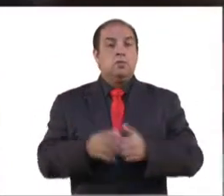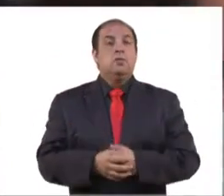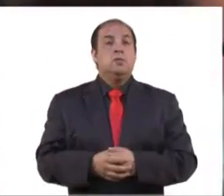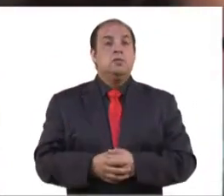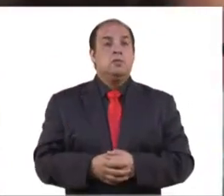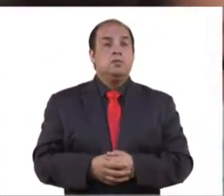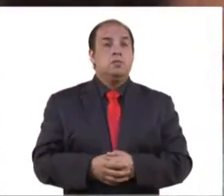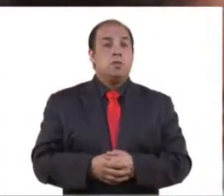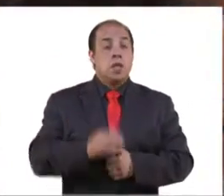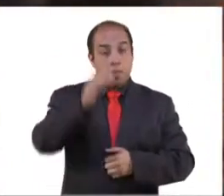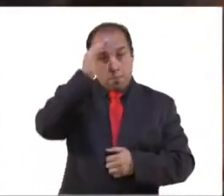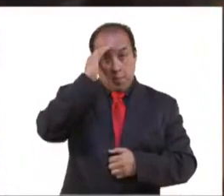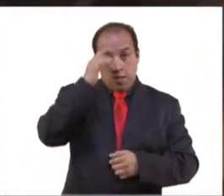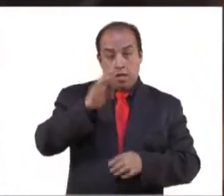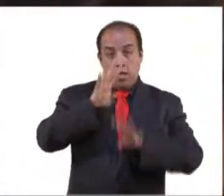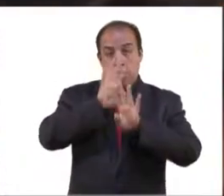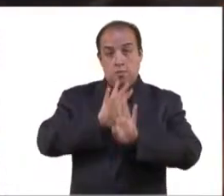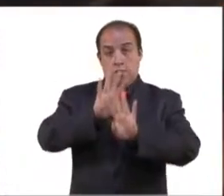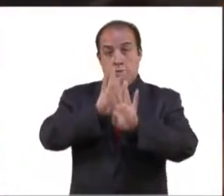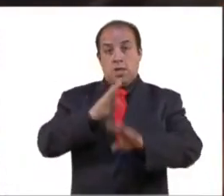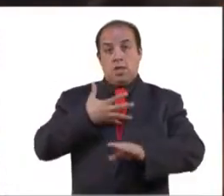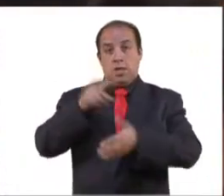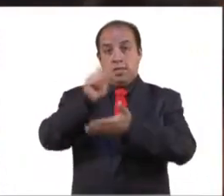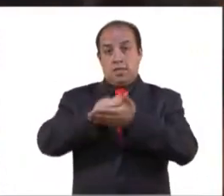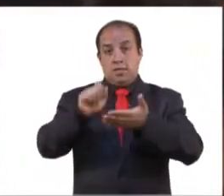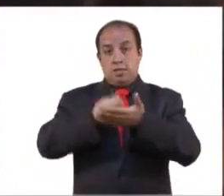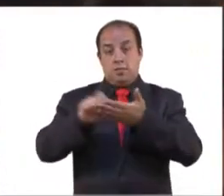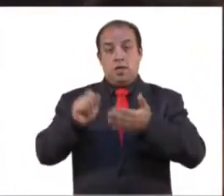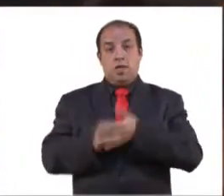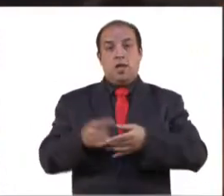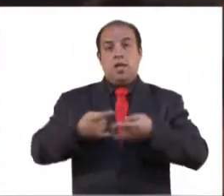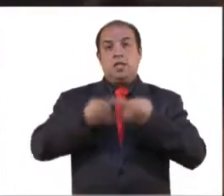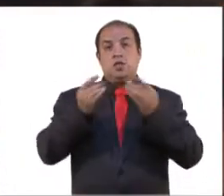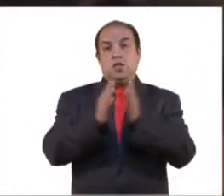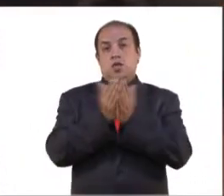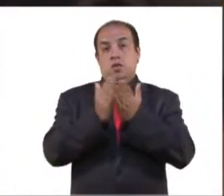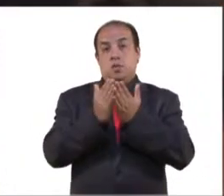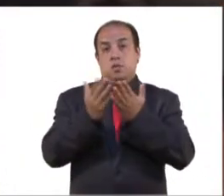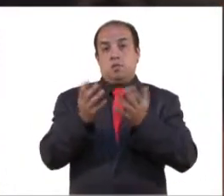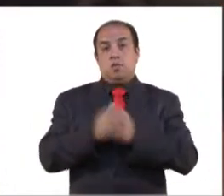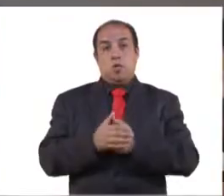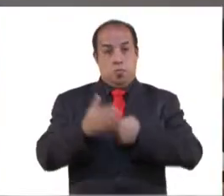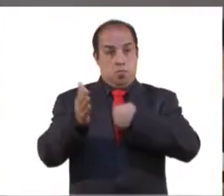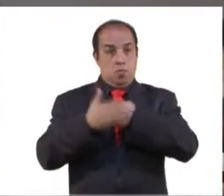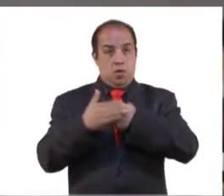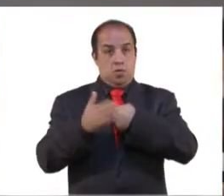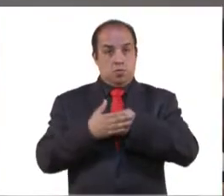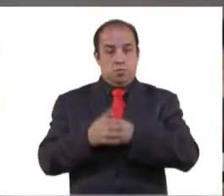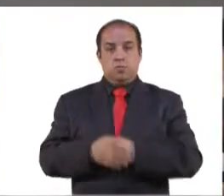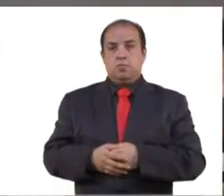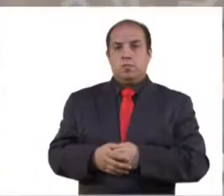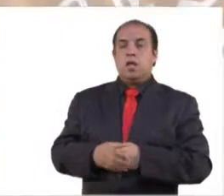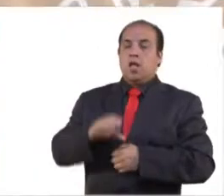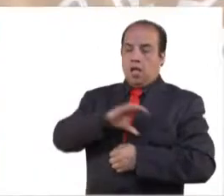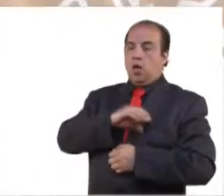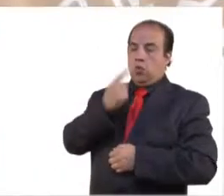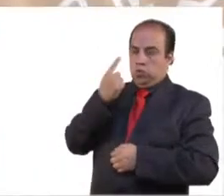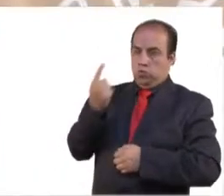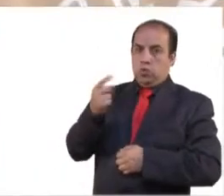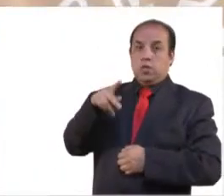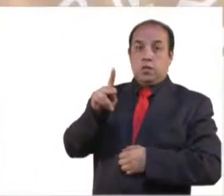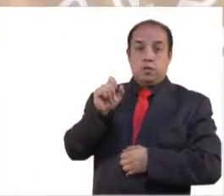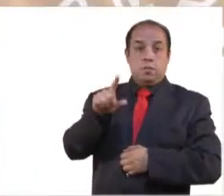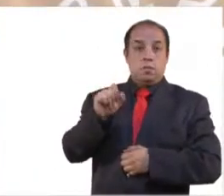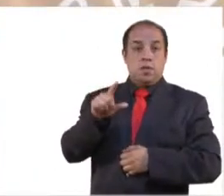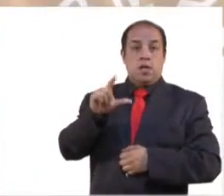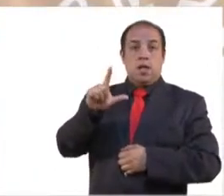¿Cree que esta marcha quedará en los libros de texto próximamente? De los más queridos, porque Lázaro Cárdenas también era un presidente muy querido, pero